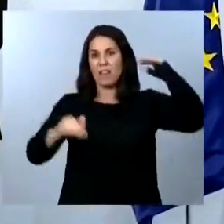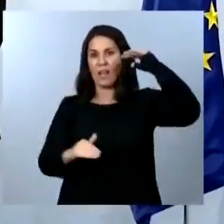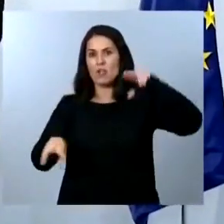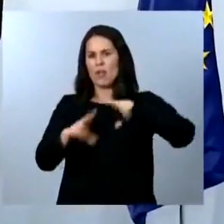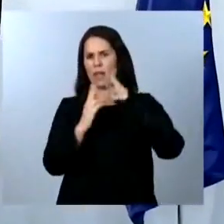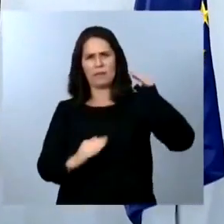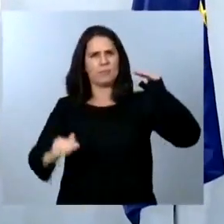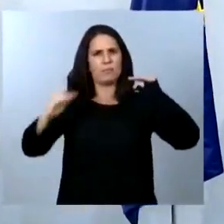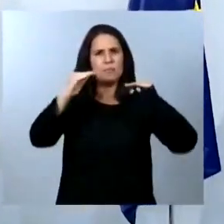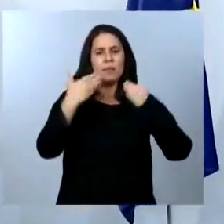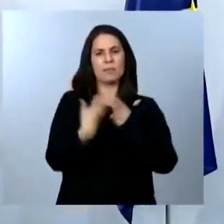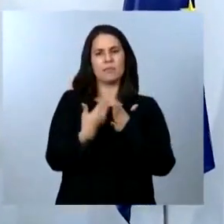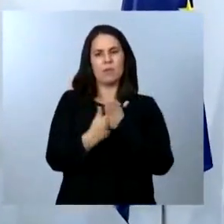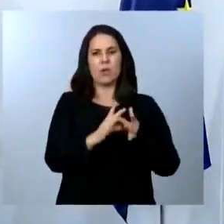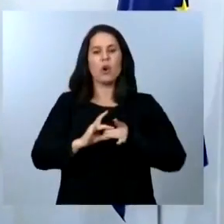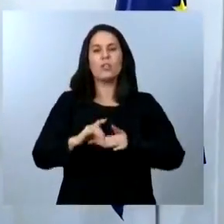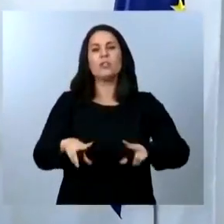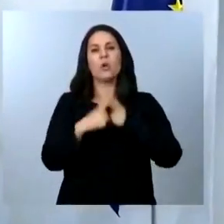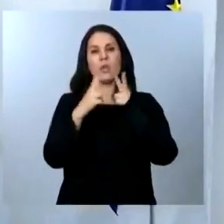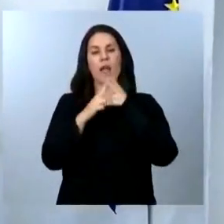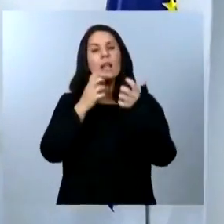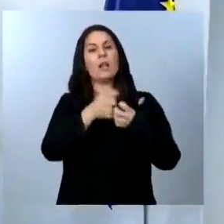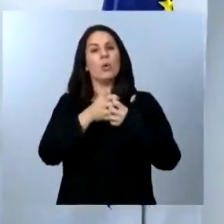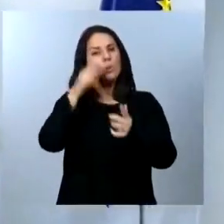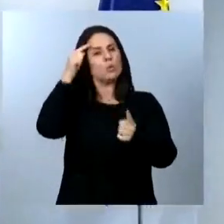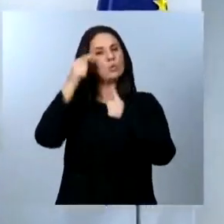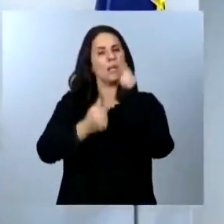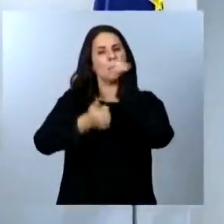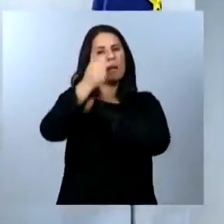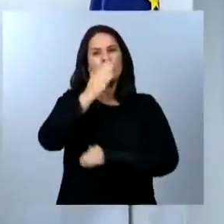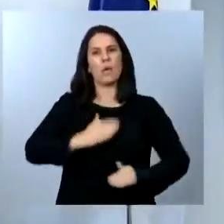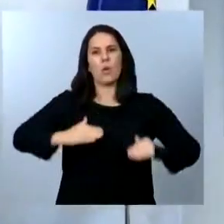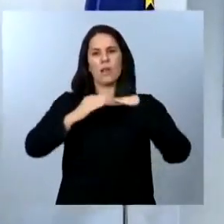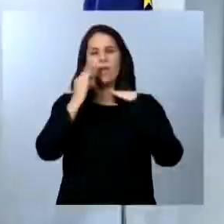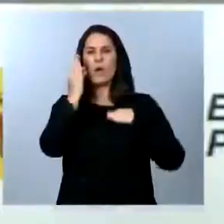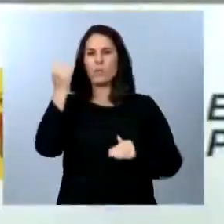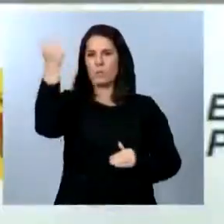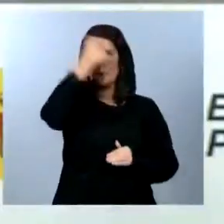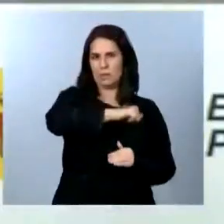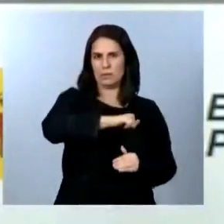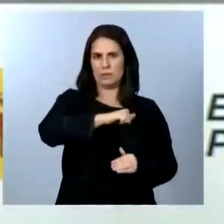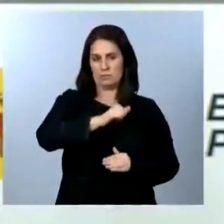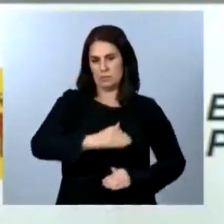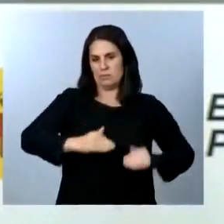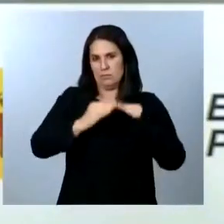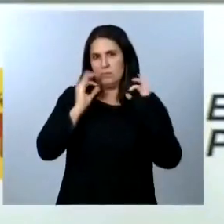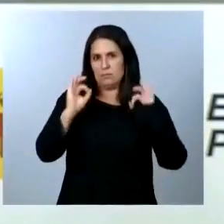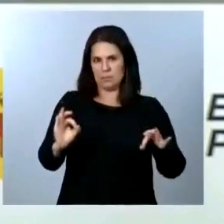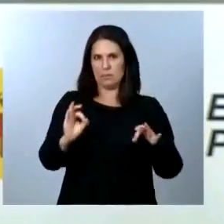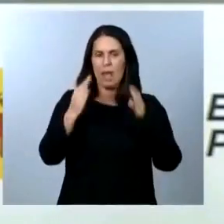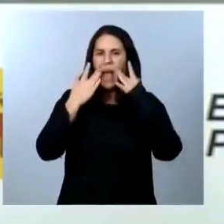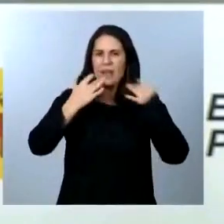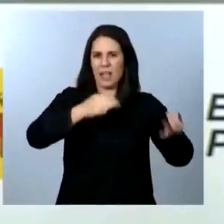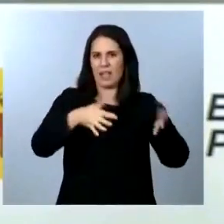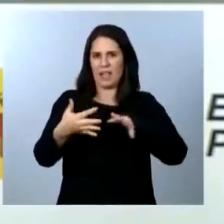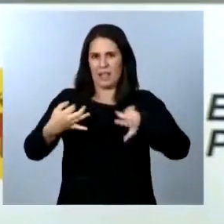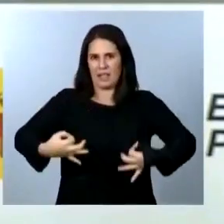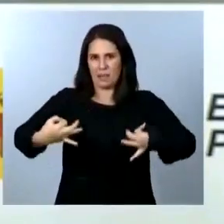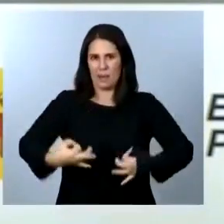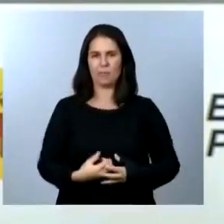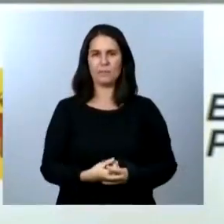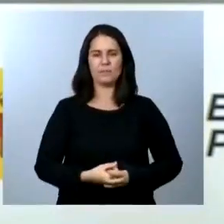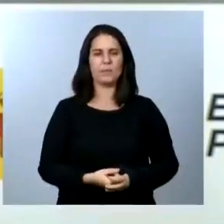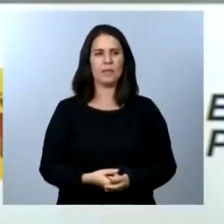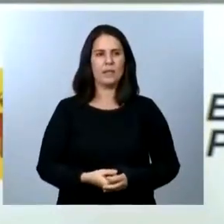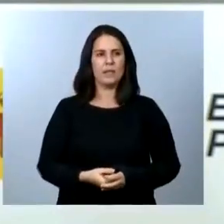y luchando por una mayor igualdad entre hombres y mujeres, una igualdad de género efectiva y real. Como saben, todo